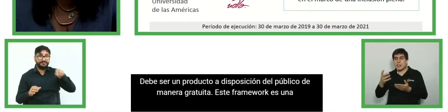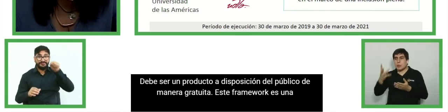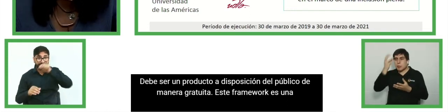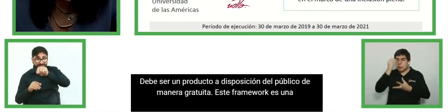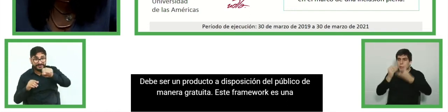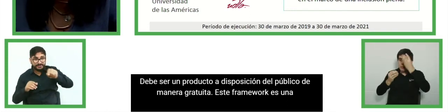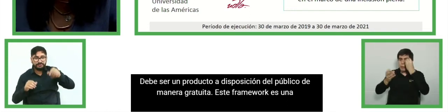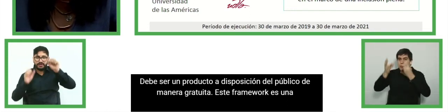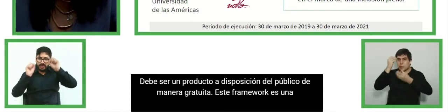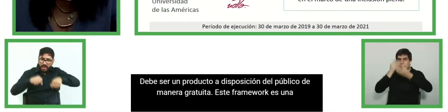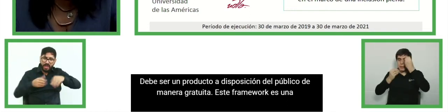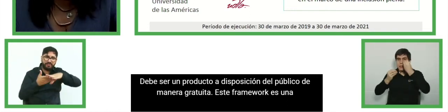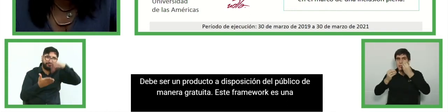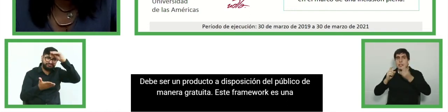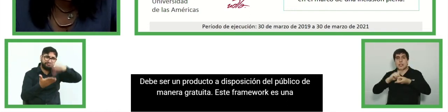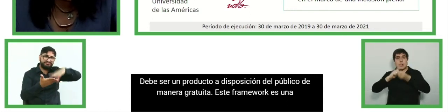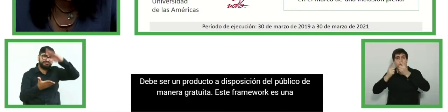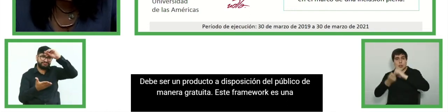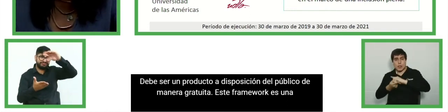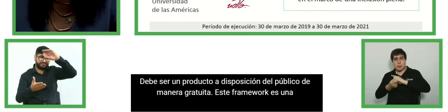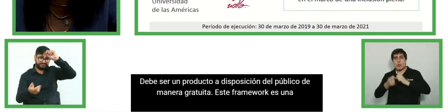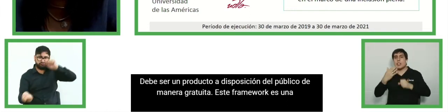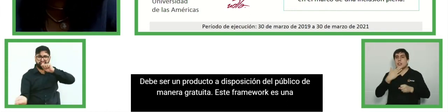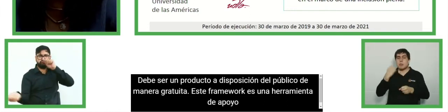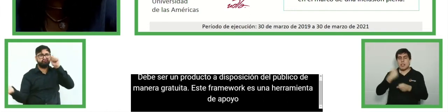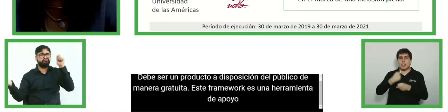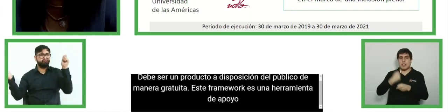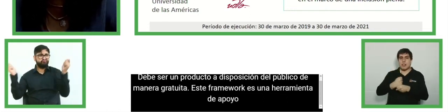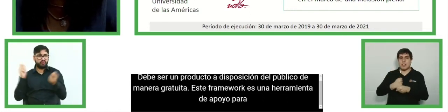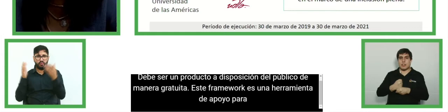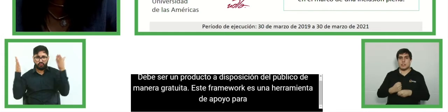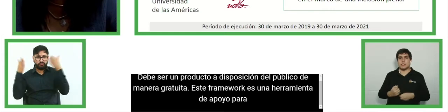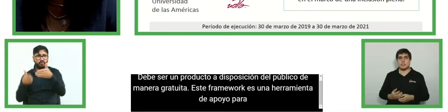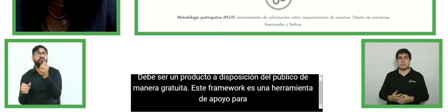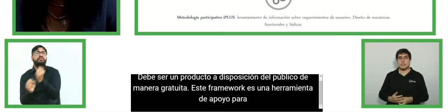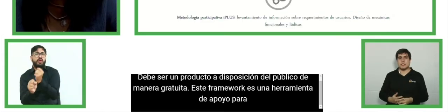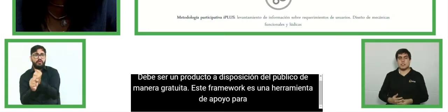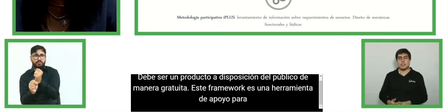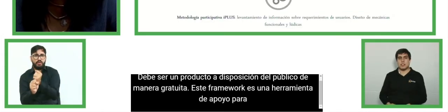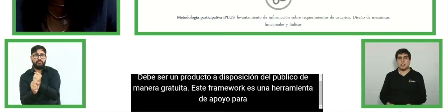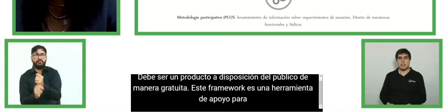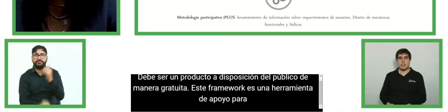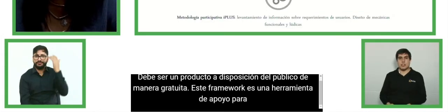cognitivas, adaptativas y laborales. Siguiente, por favor.